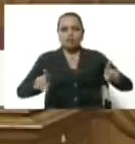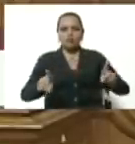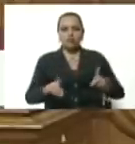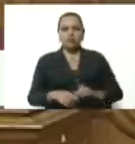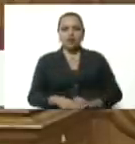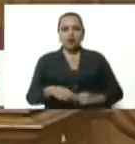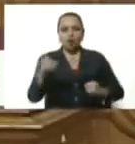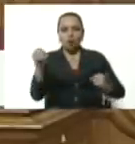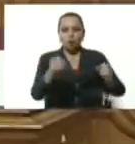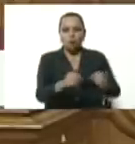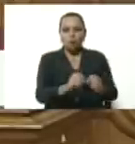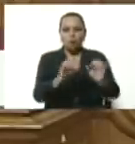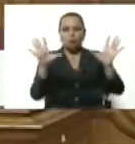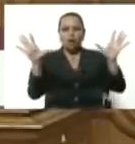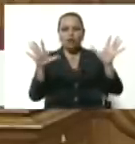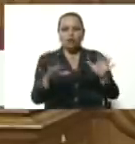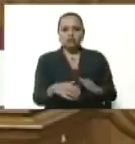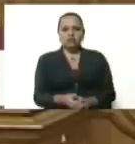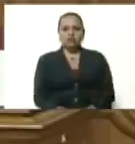bombas,